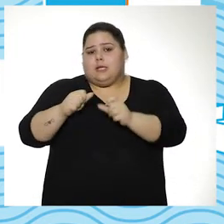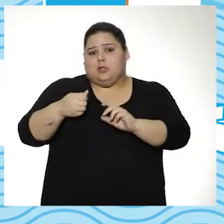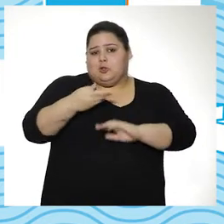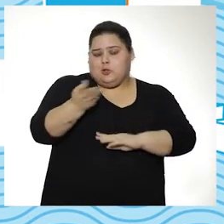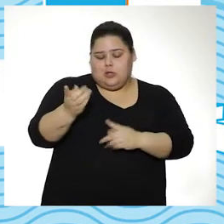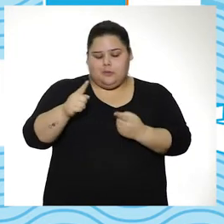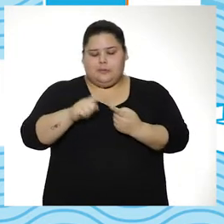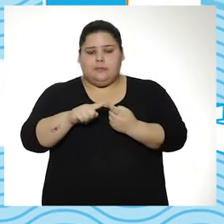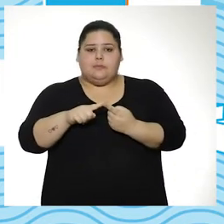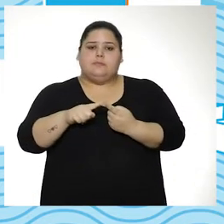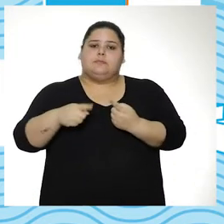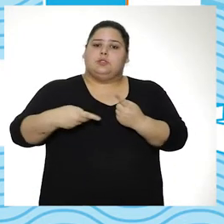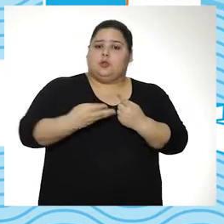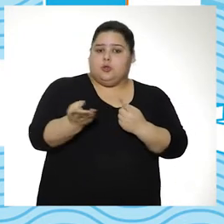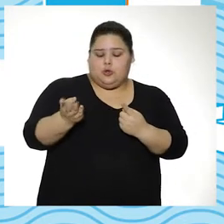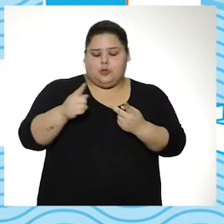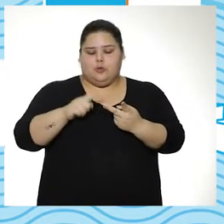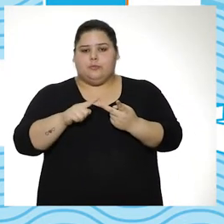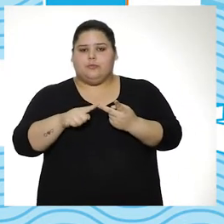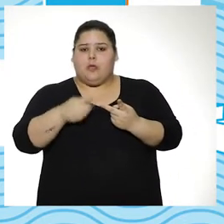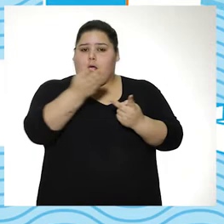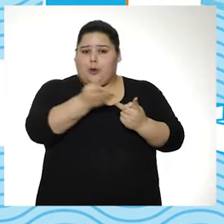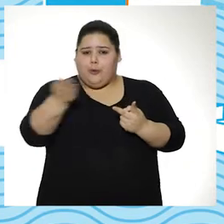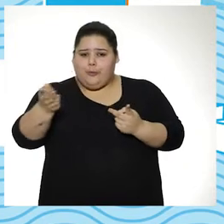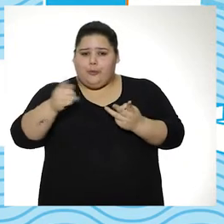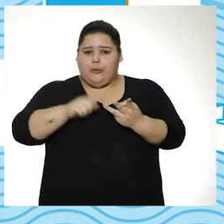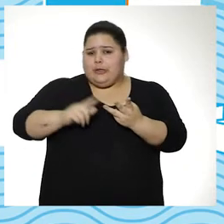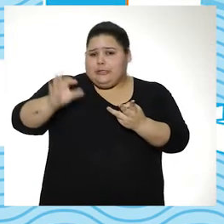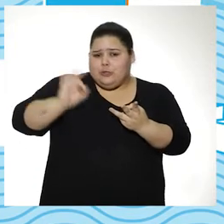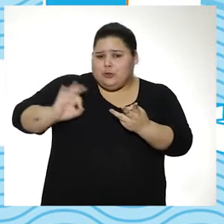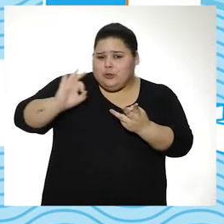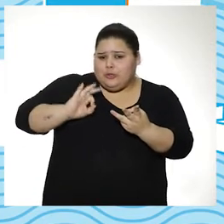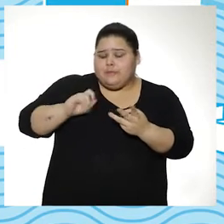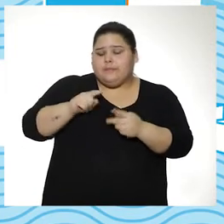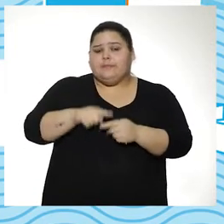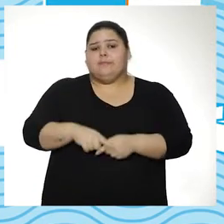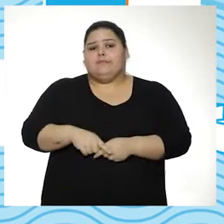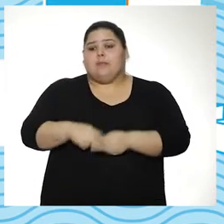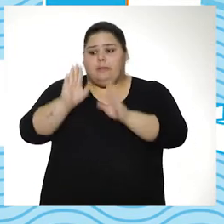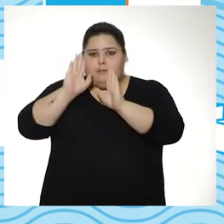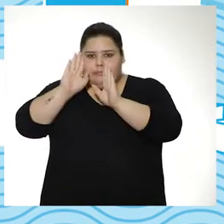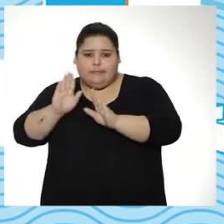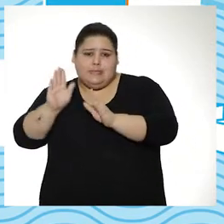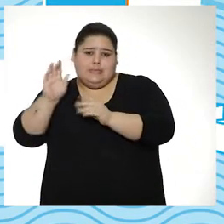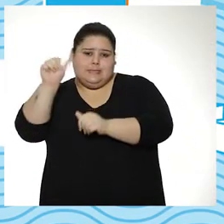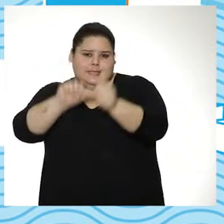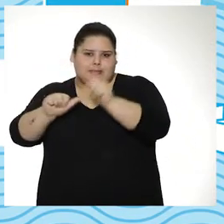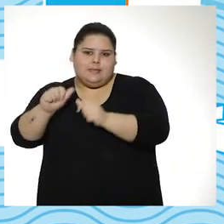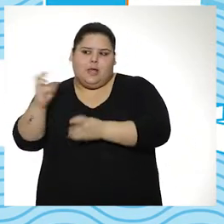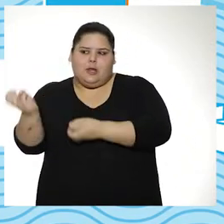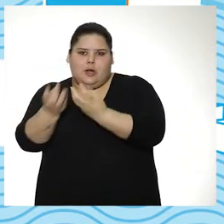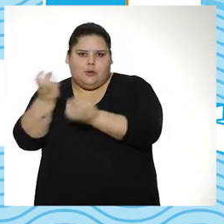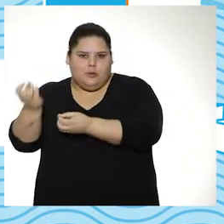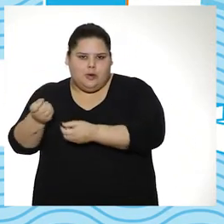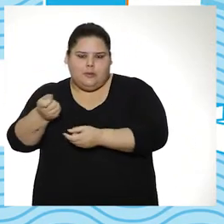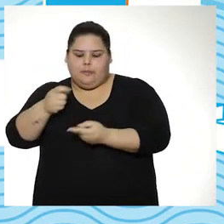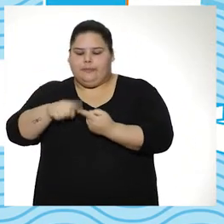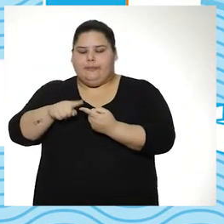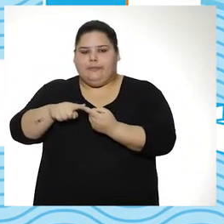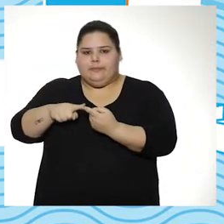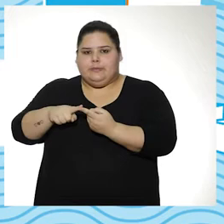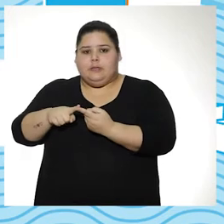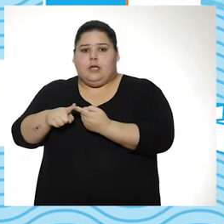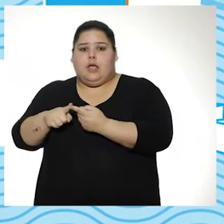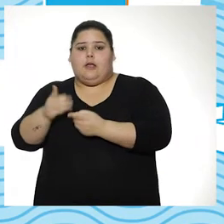las ciencias sociales, como la sociología, la antropología, la historia. Y también están las ciencias